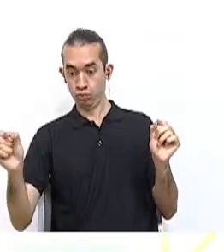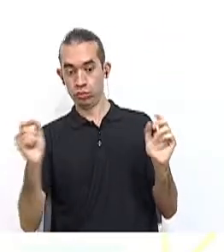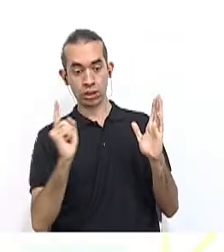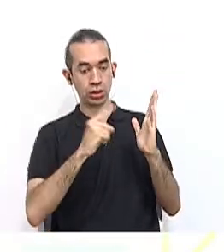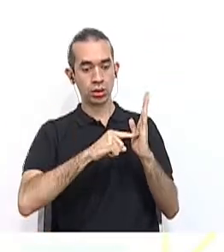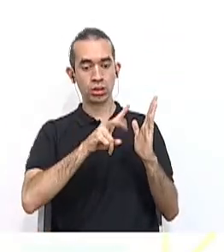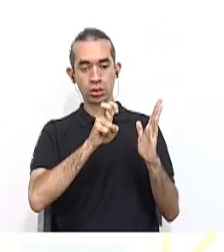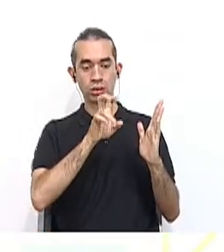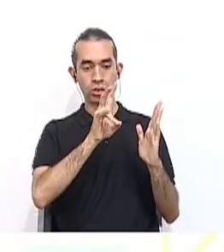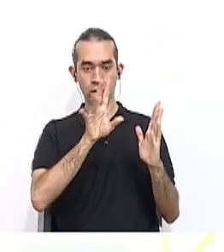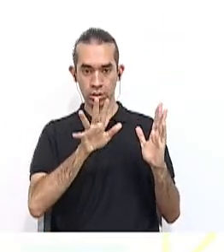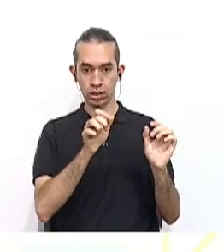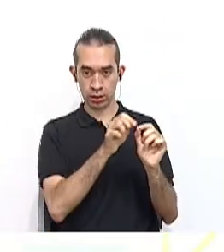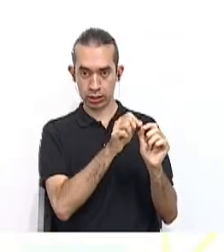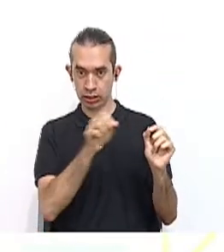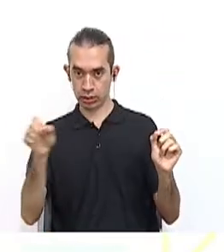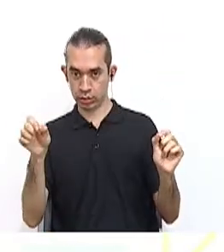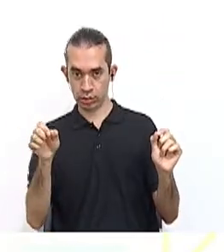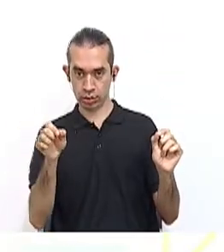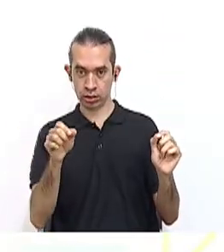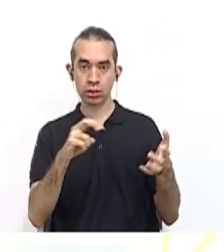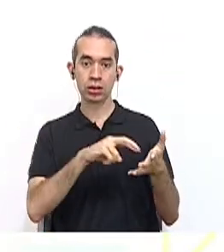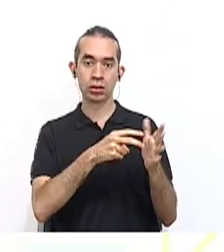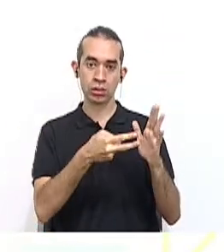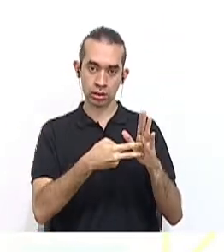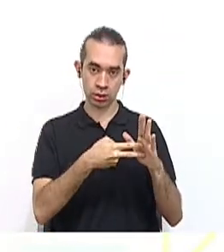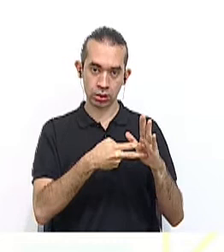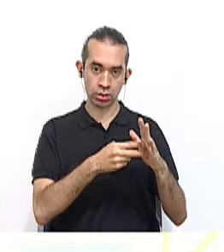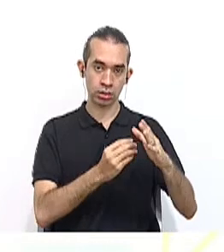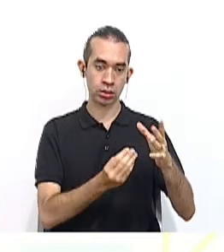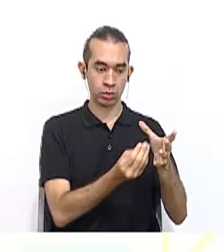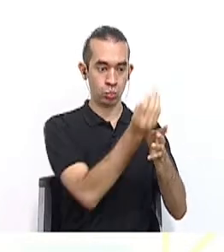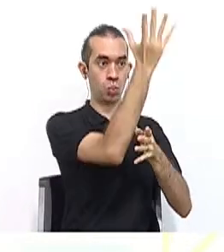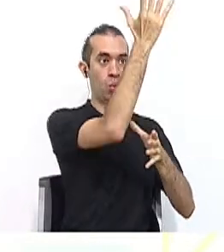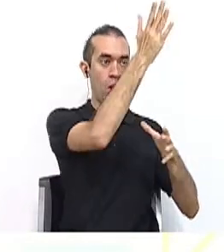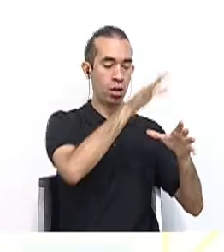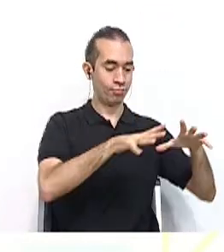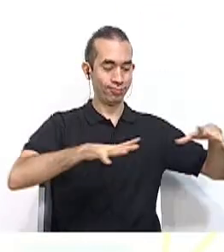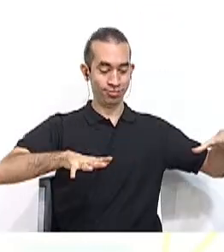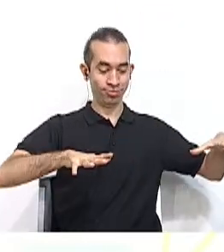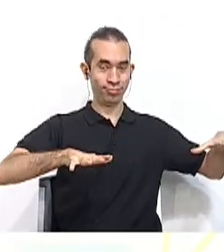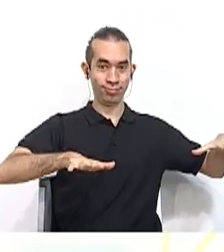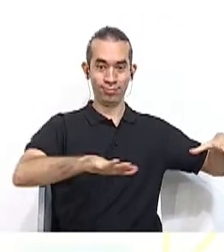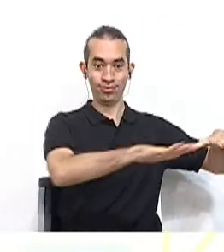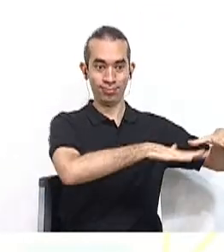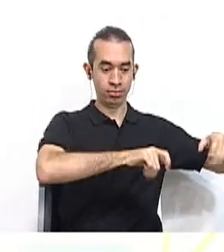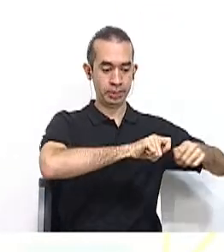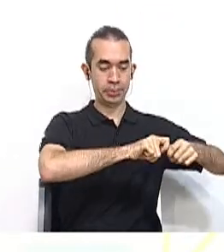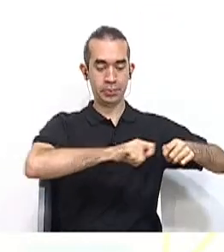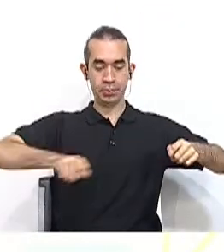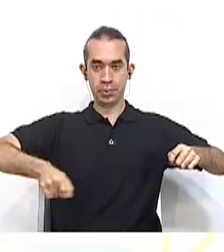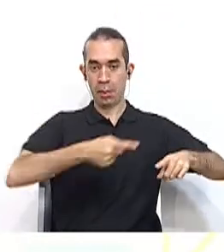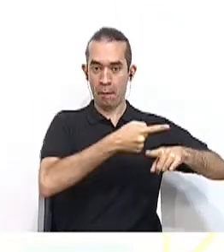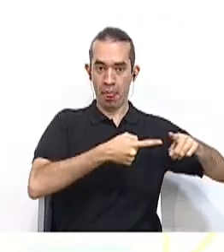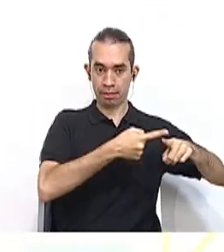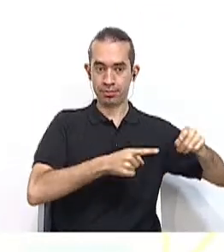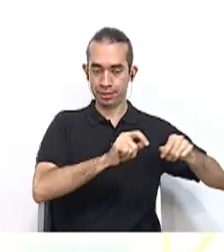1275 metros representa la mitad de la base del volcán, la